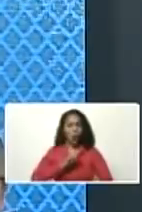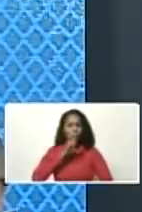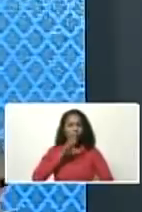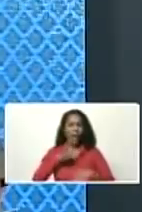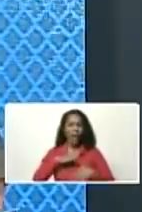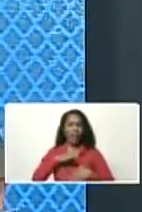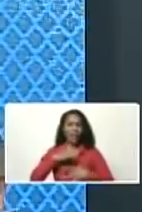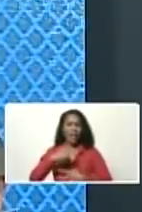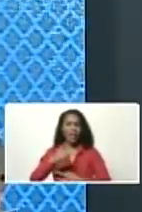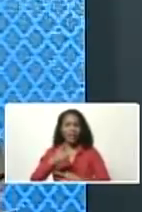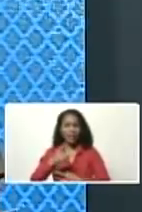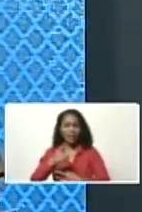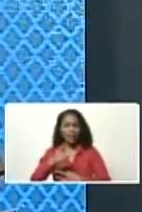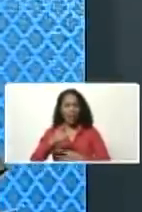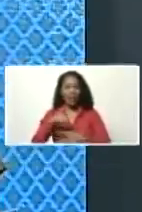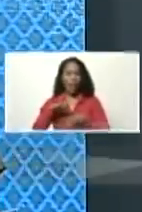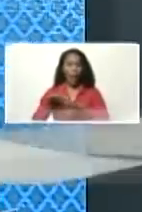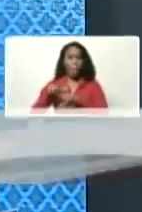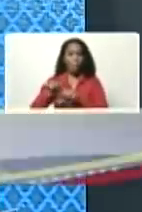de la oligarquía